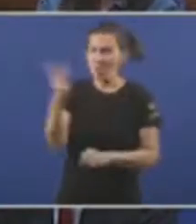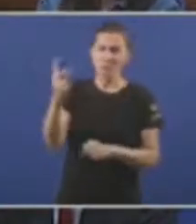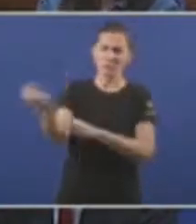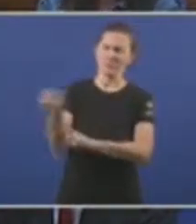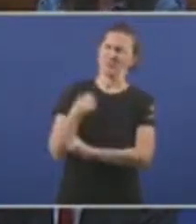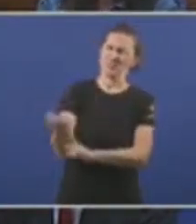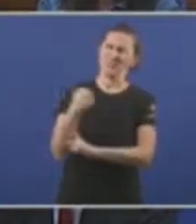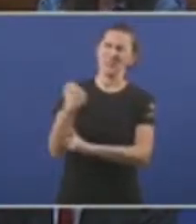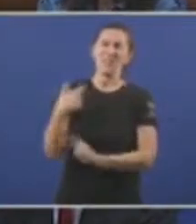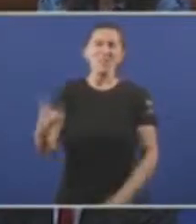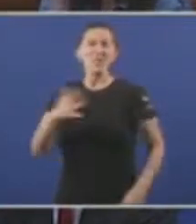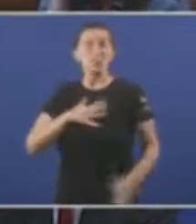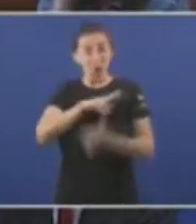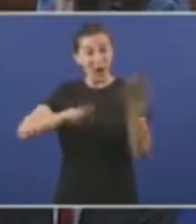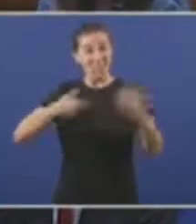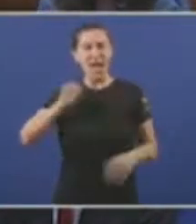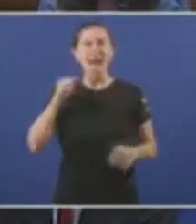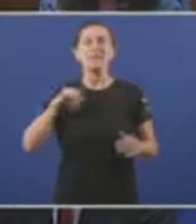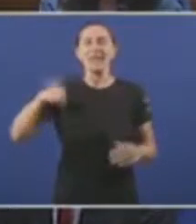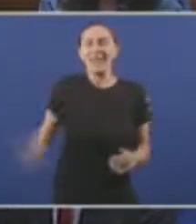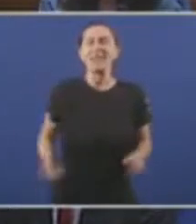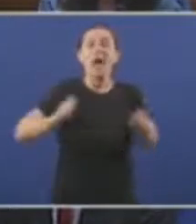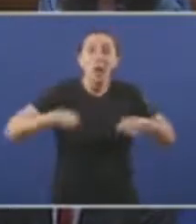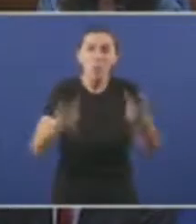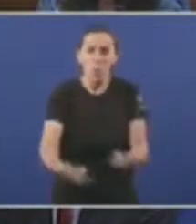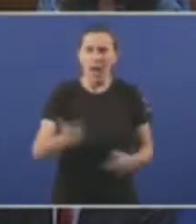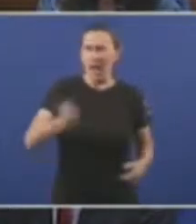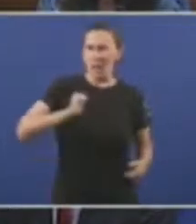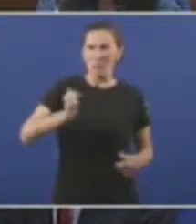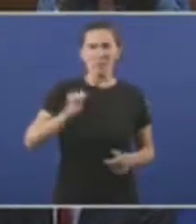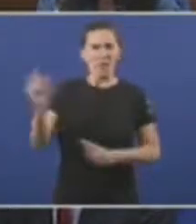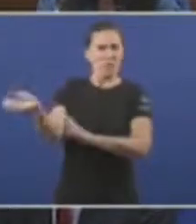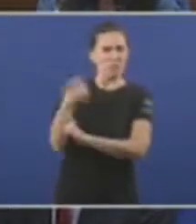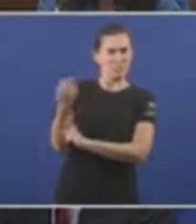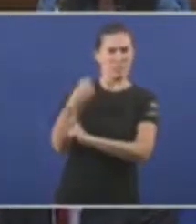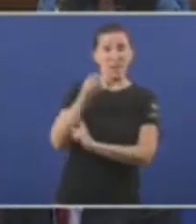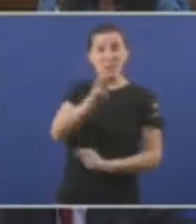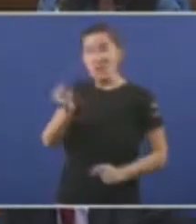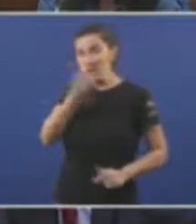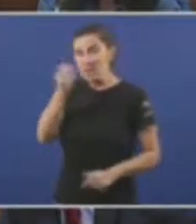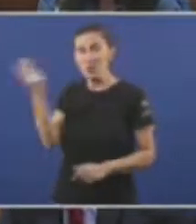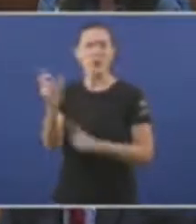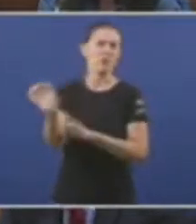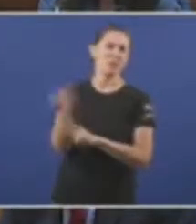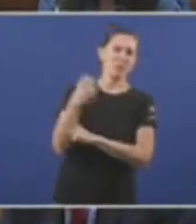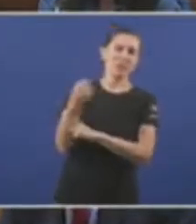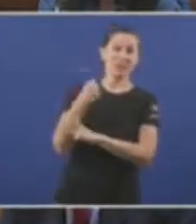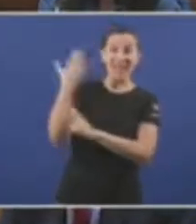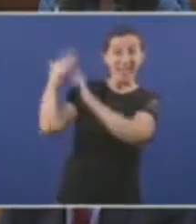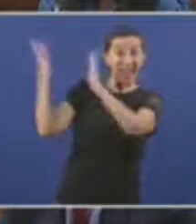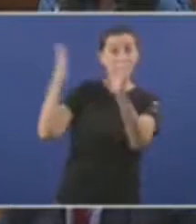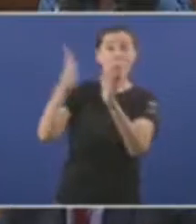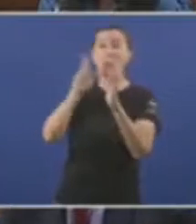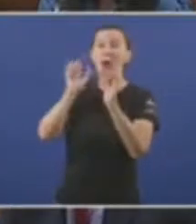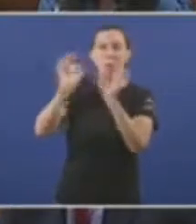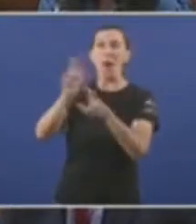neste país nos beneficiemos da nosa riqueza? Pois si, voulle dicir onde estaban, exactamente onde están hoxe, mirando para Madrid